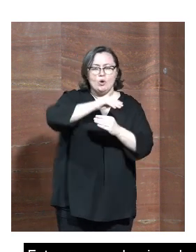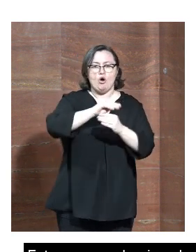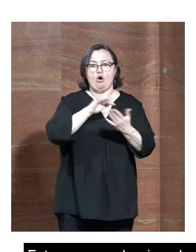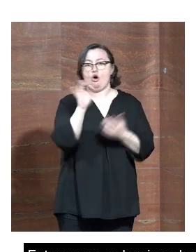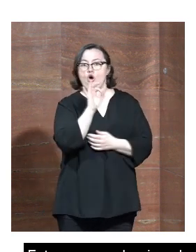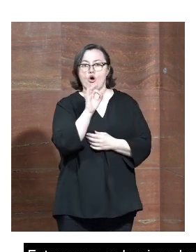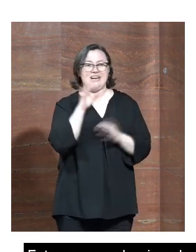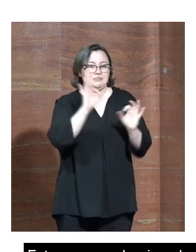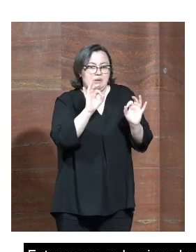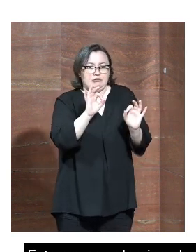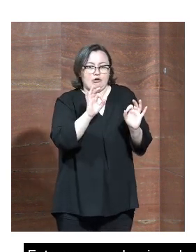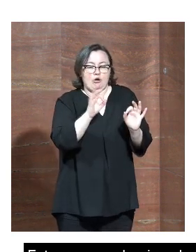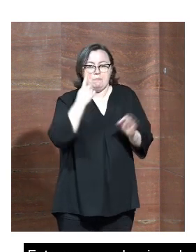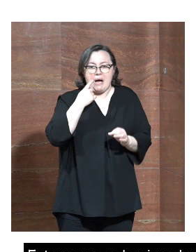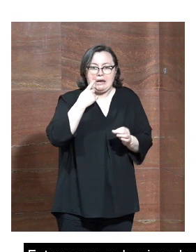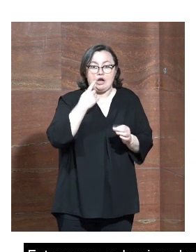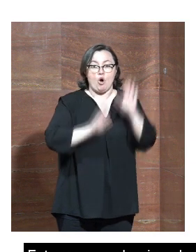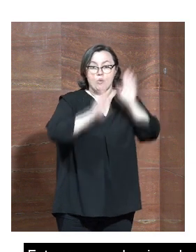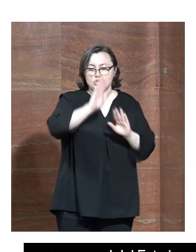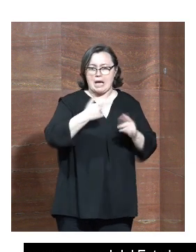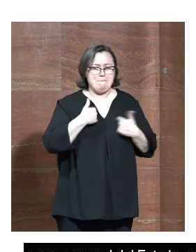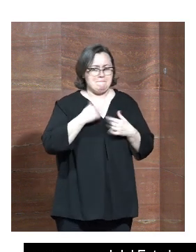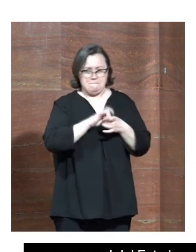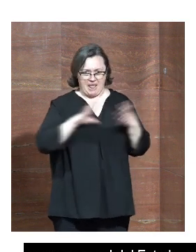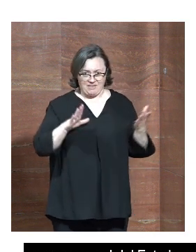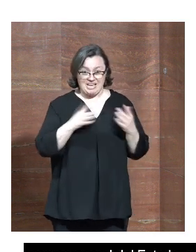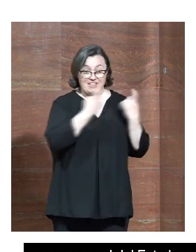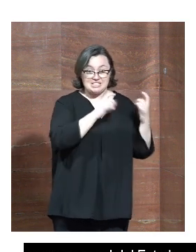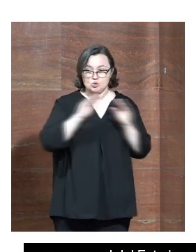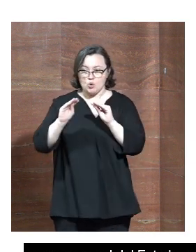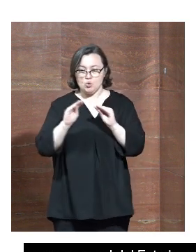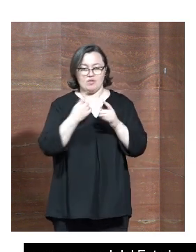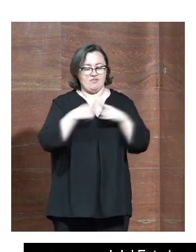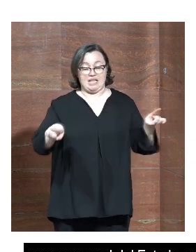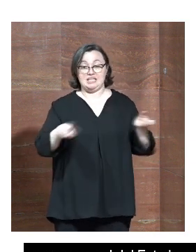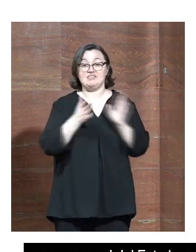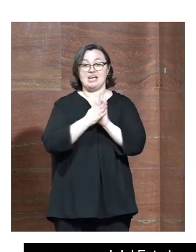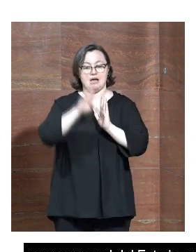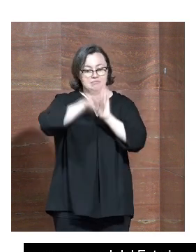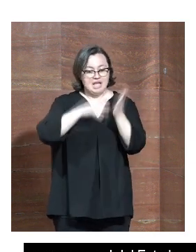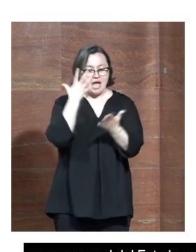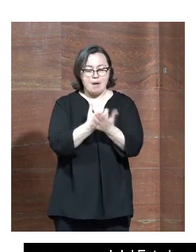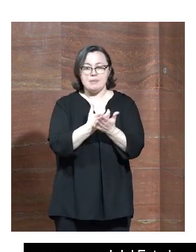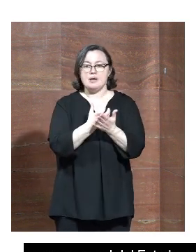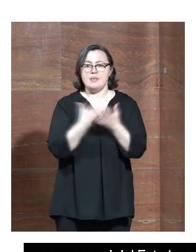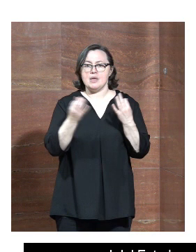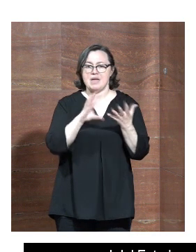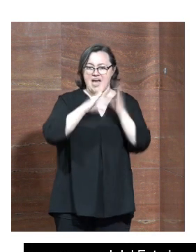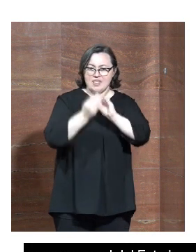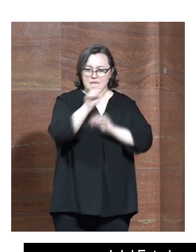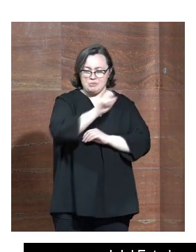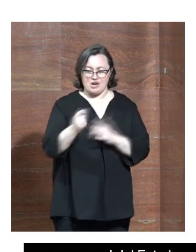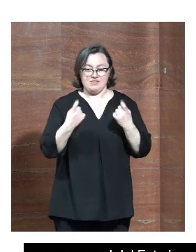un especialista en bolsa. Es decir, que las aplicaciones tienen que ajustarse a